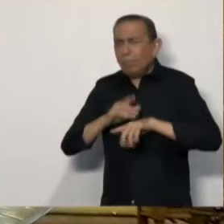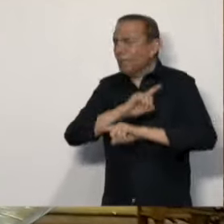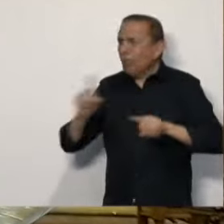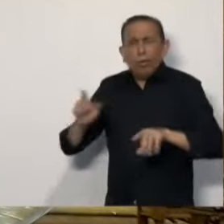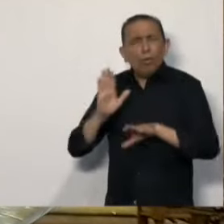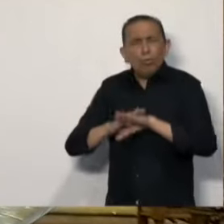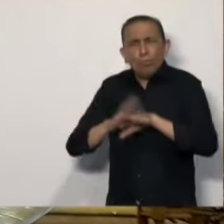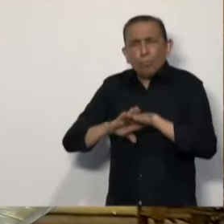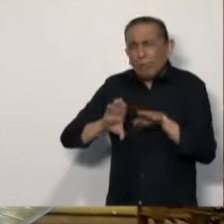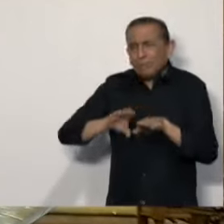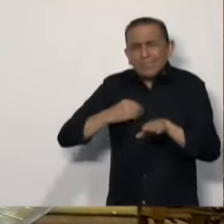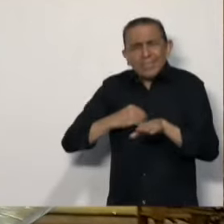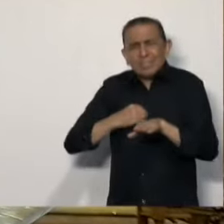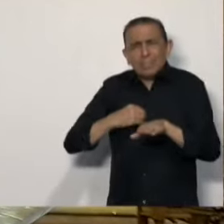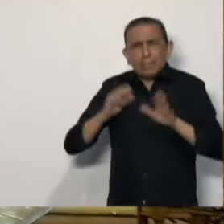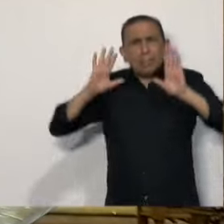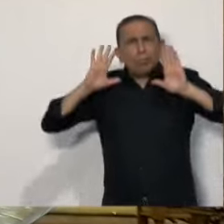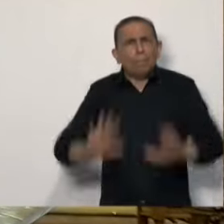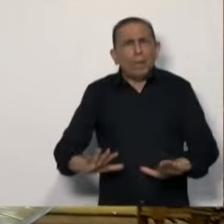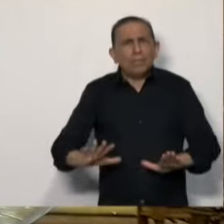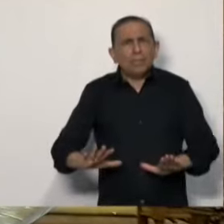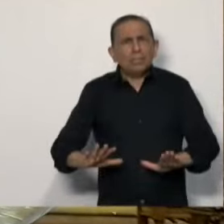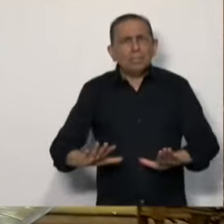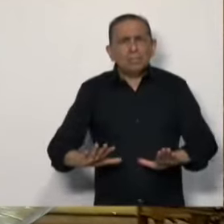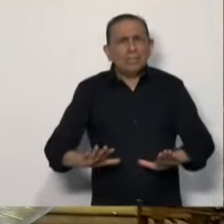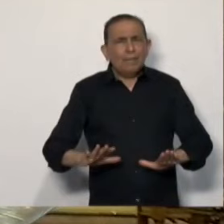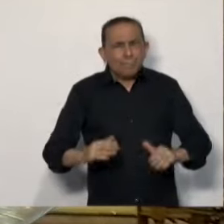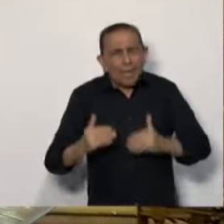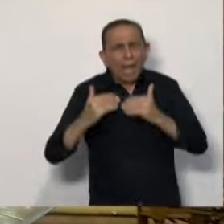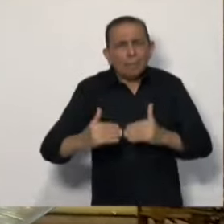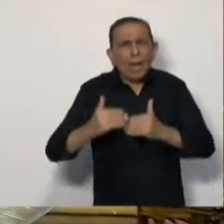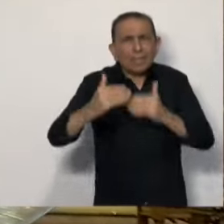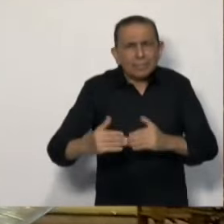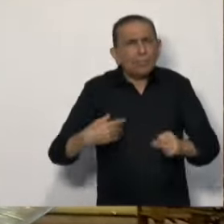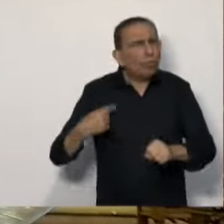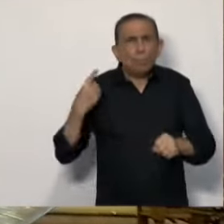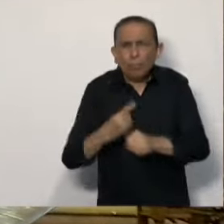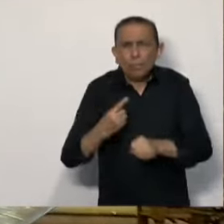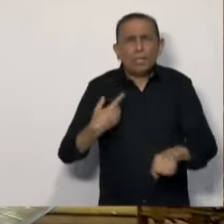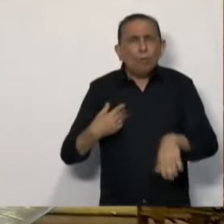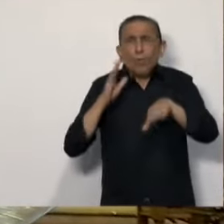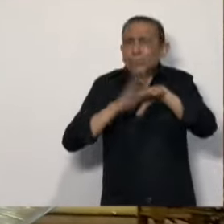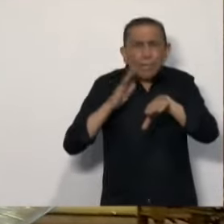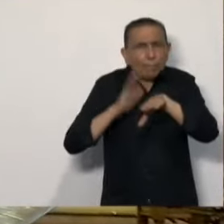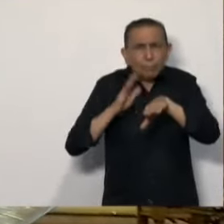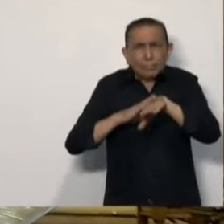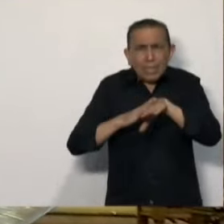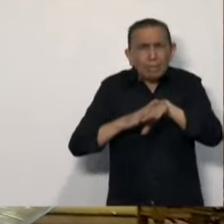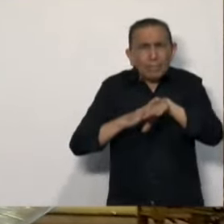es un sentimiento que nos paraliza, que no nos deja avanzar y que no nos deja ser responsable de nuestras